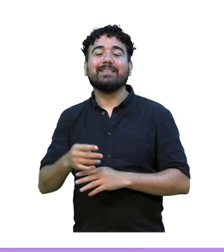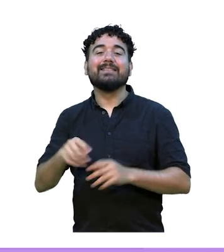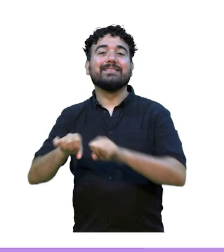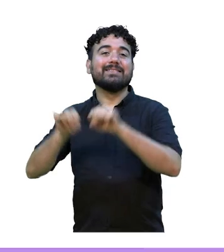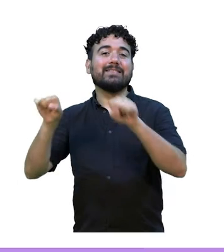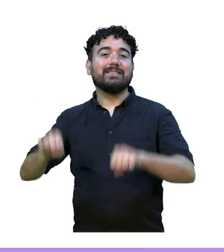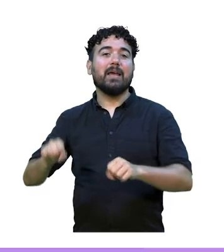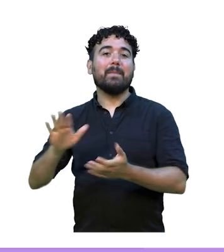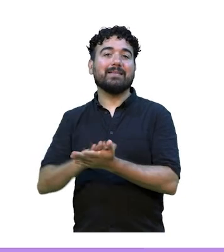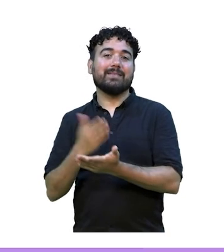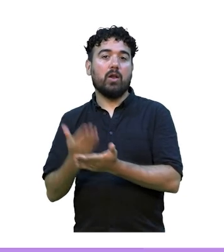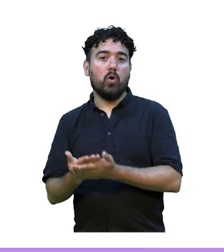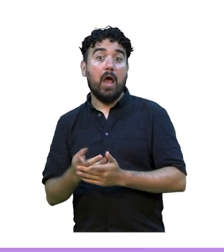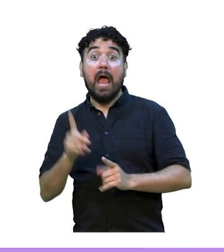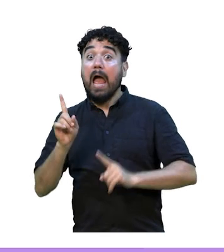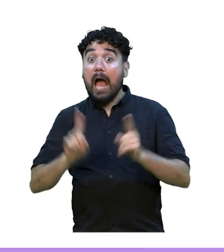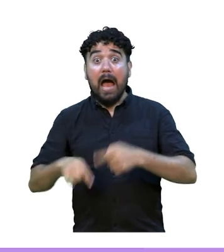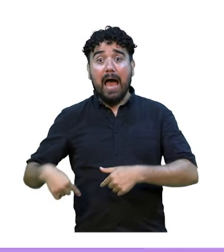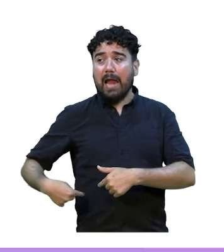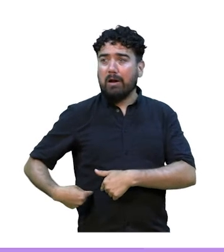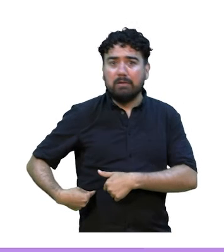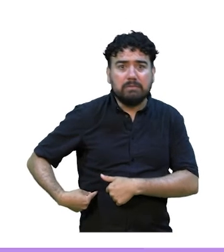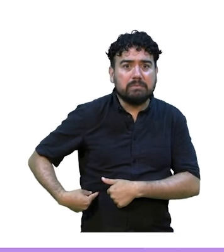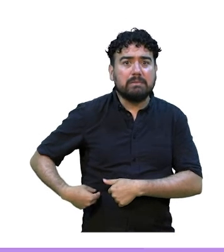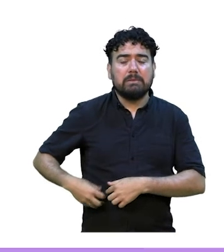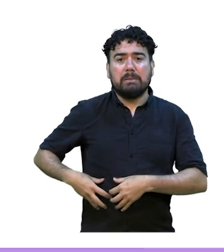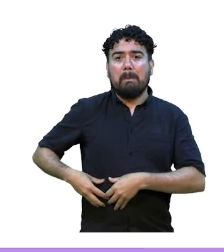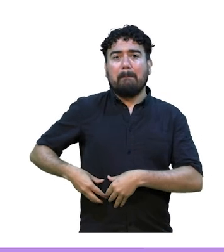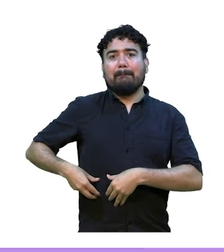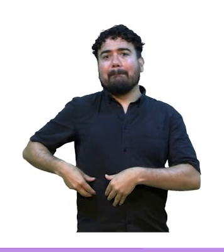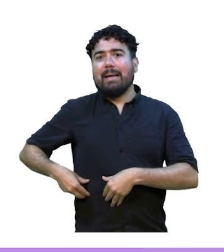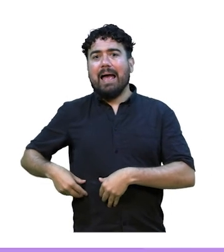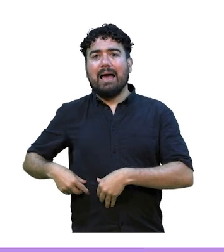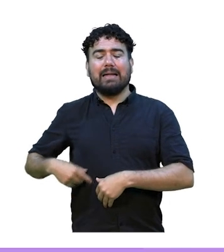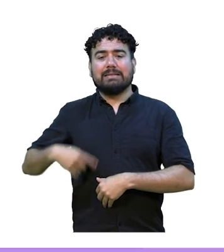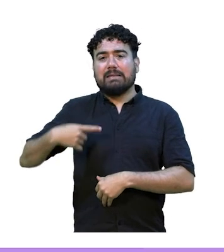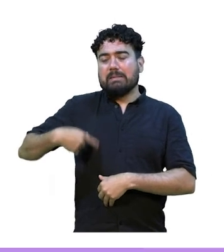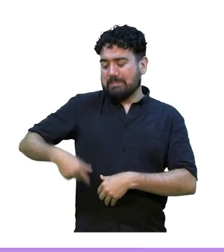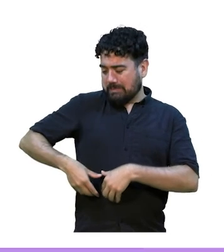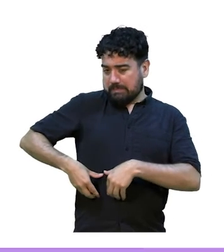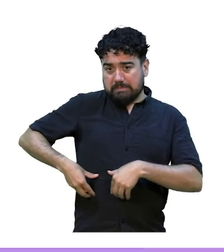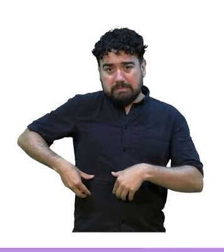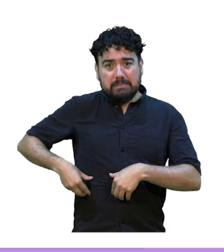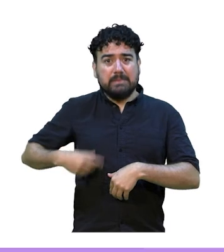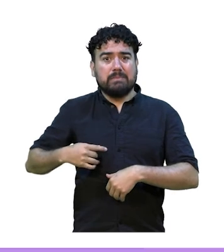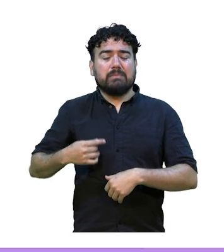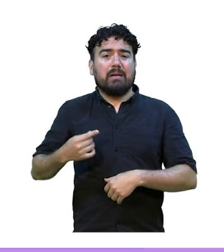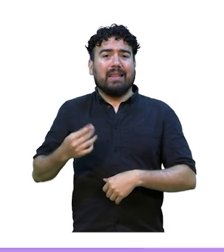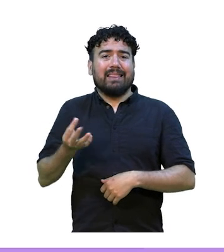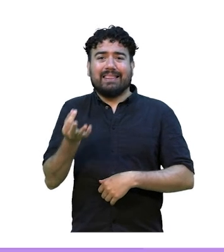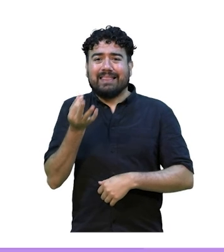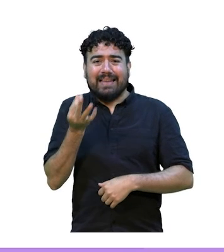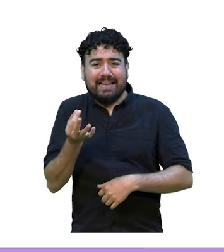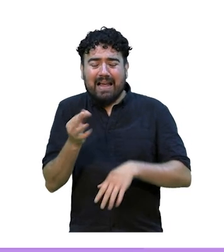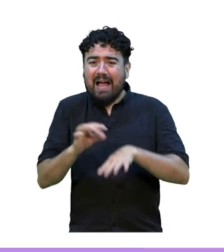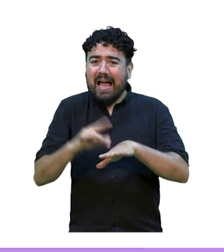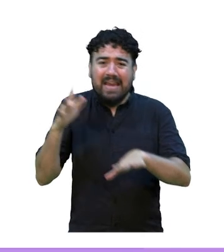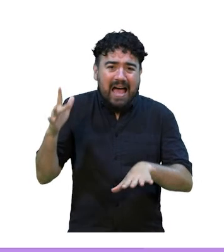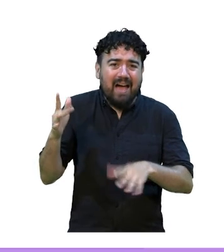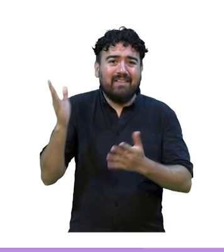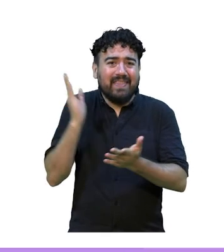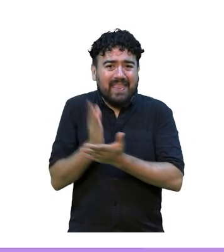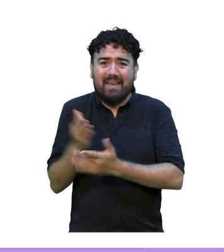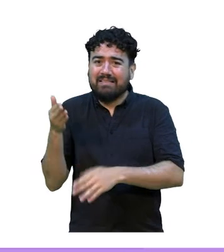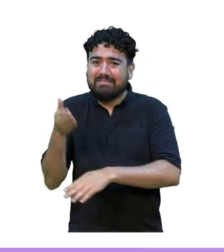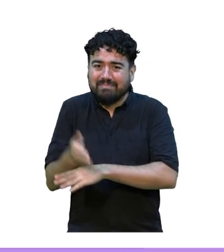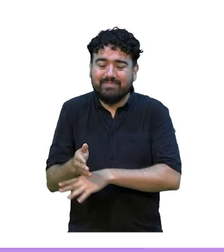Y llevan años sin atenderse en el sistema de salud, aunque sea una pancreatitis la que tienen que verse a ese nivel de gravedad, porque muy